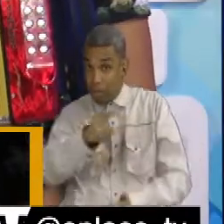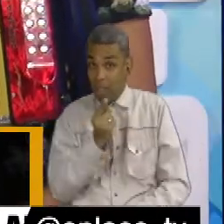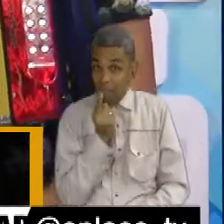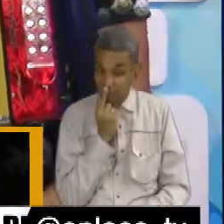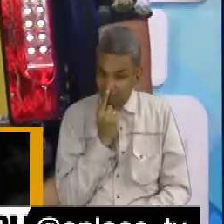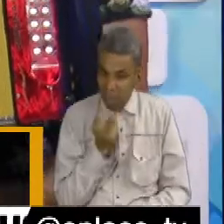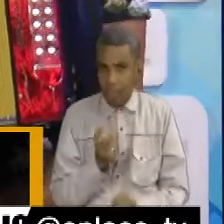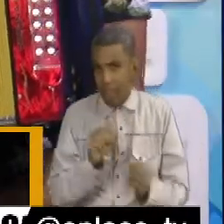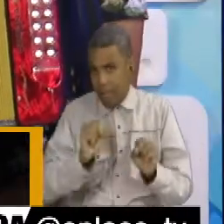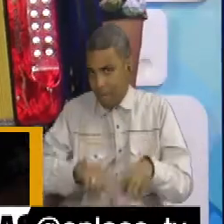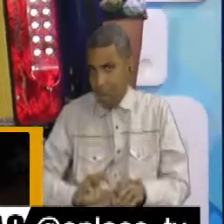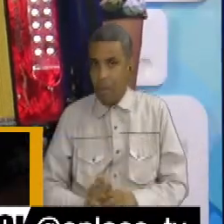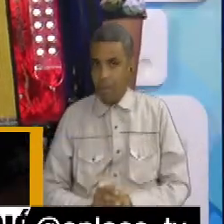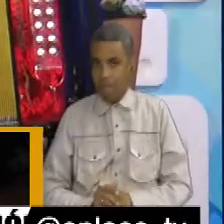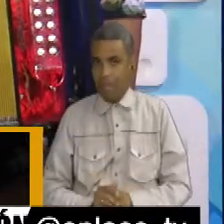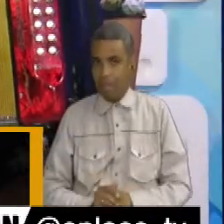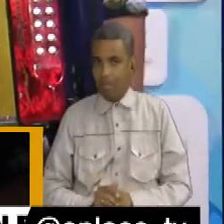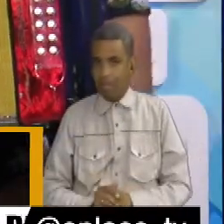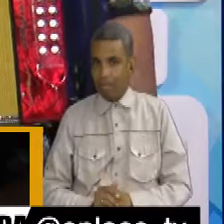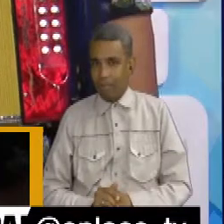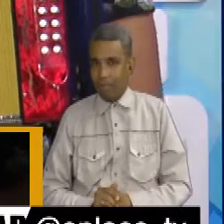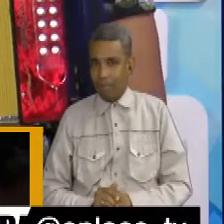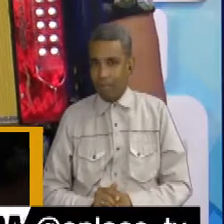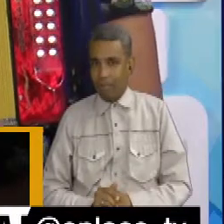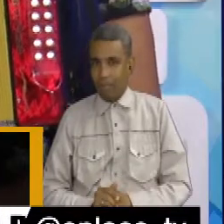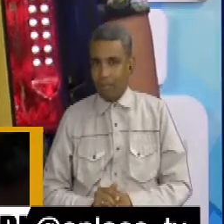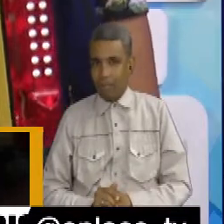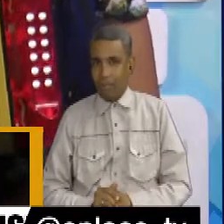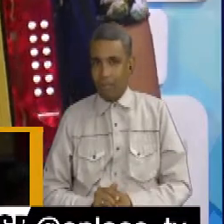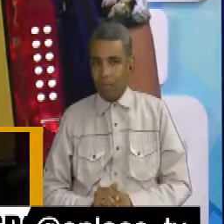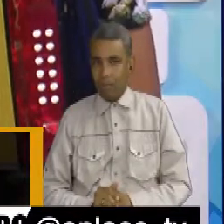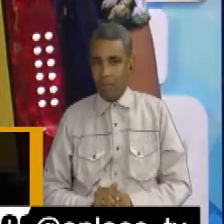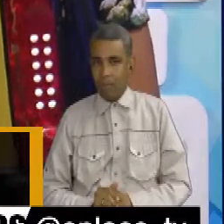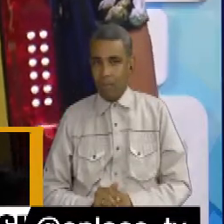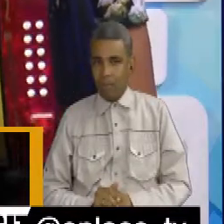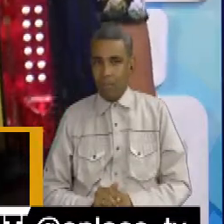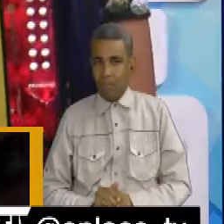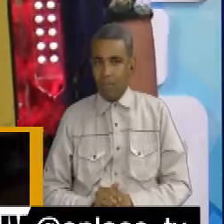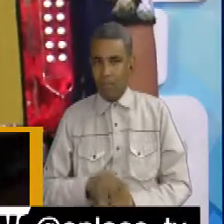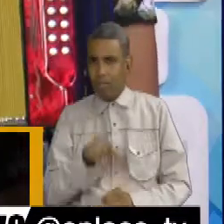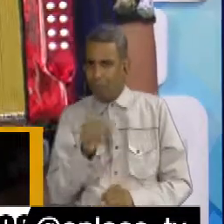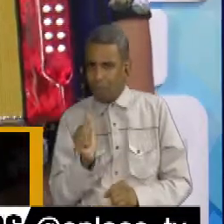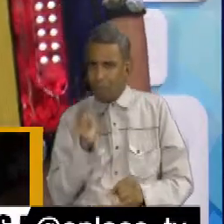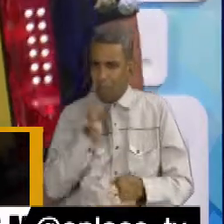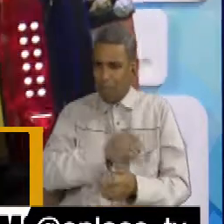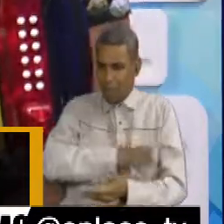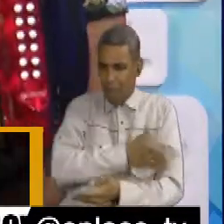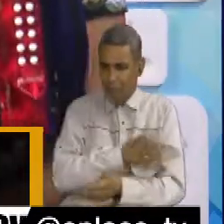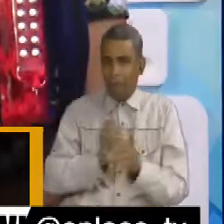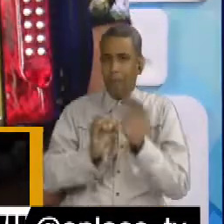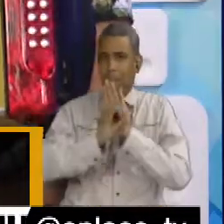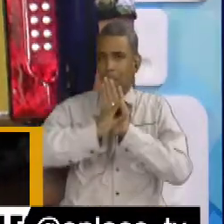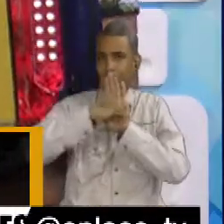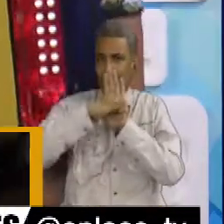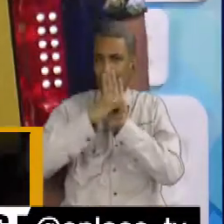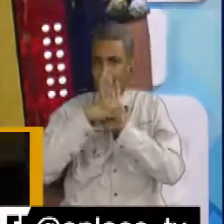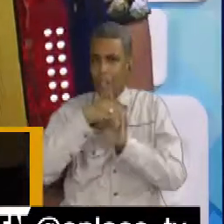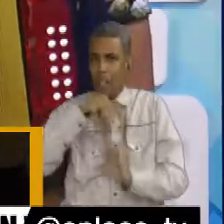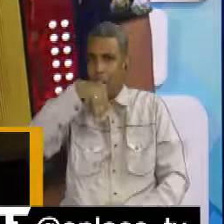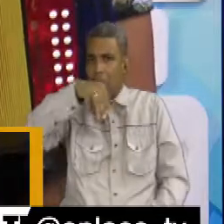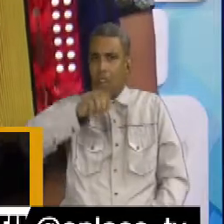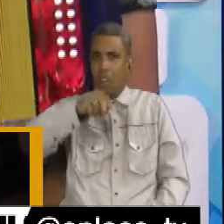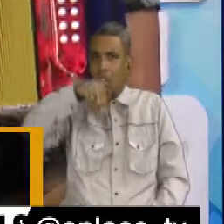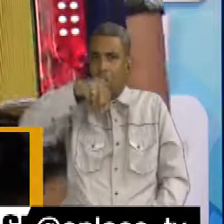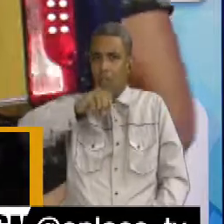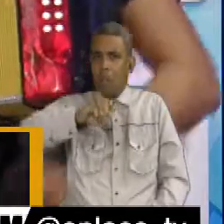Spotify, viene la otra plataforma que hay que está en nuestra música, en Instagram, arroba Mono Zabaleta, en Twitter también igual,